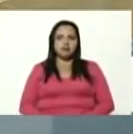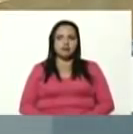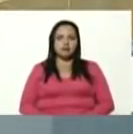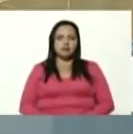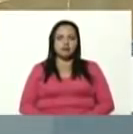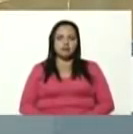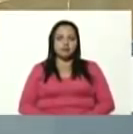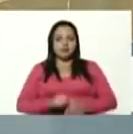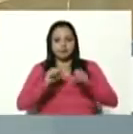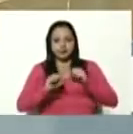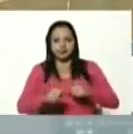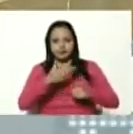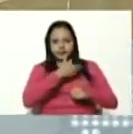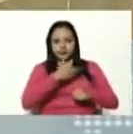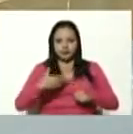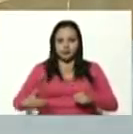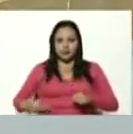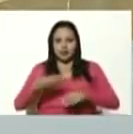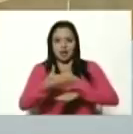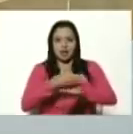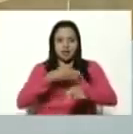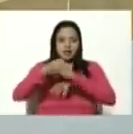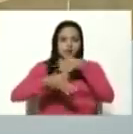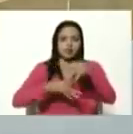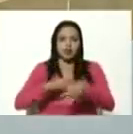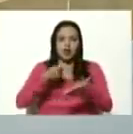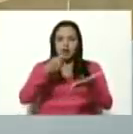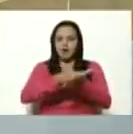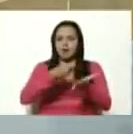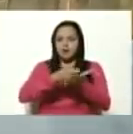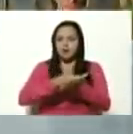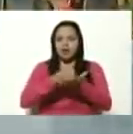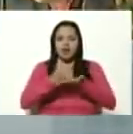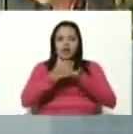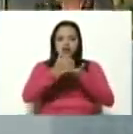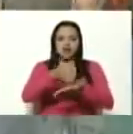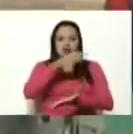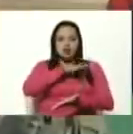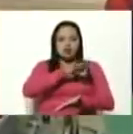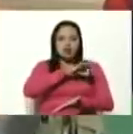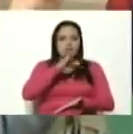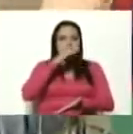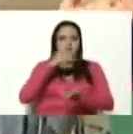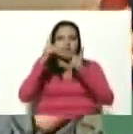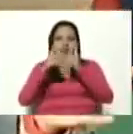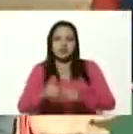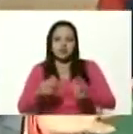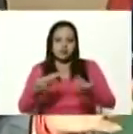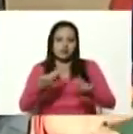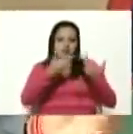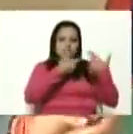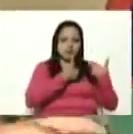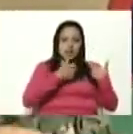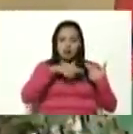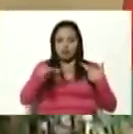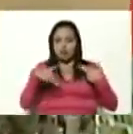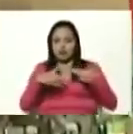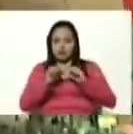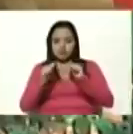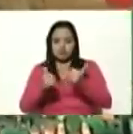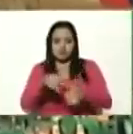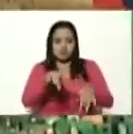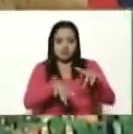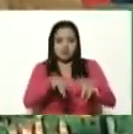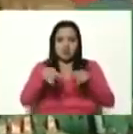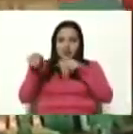Bueno, presidente, como bien lo dijo usted, la inversión social no la decidimos unos funcionarios en nuestra oficina, sino